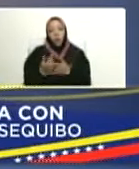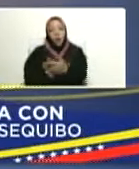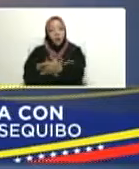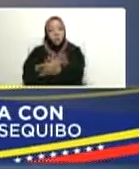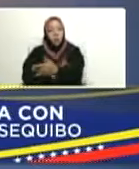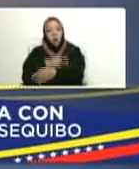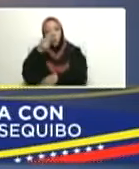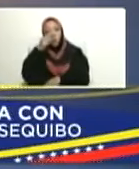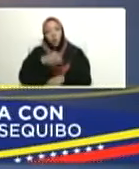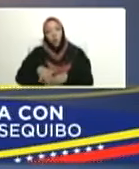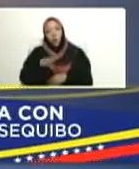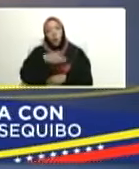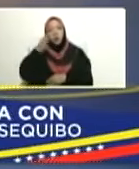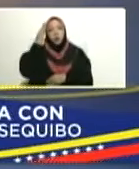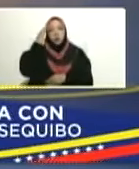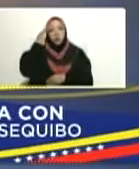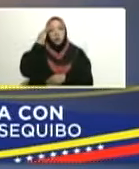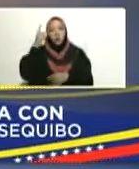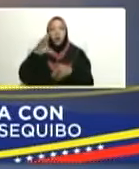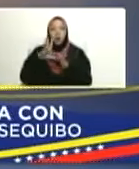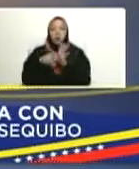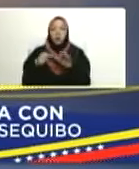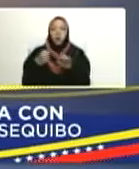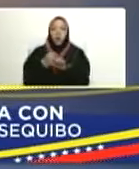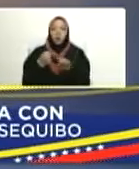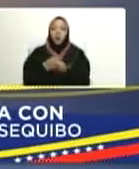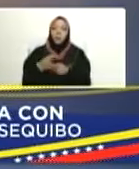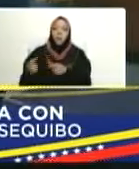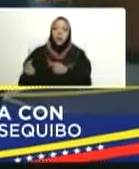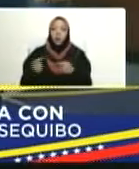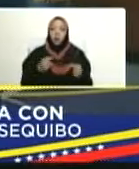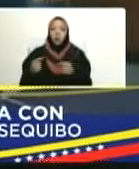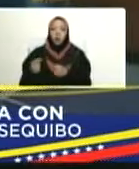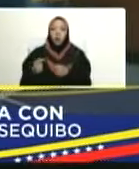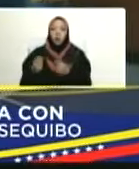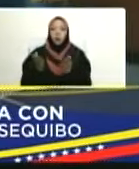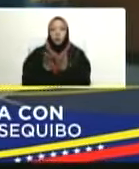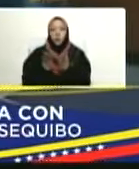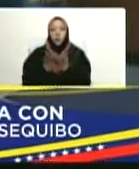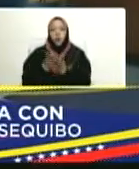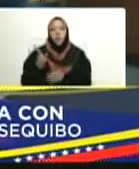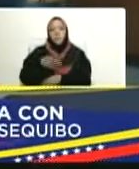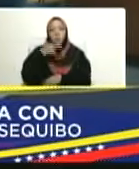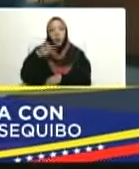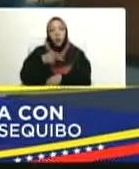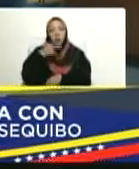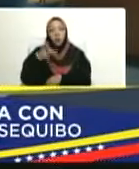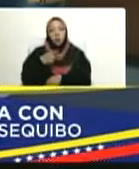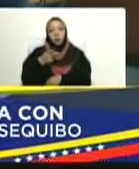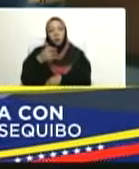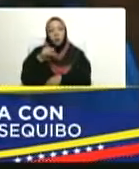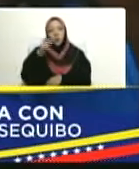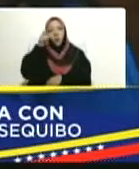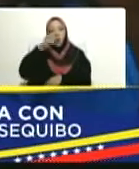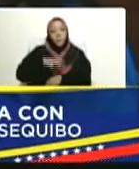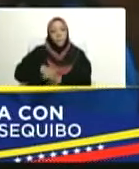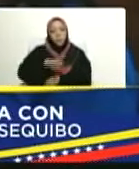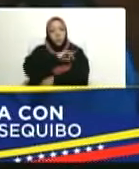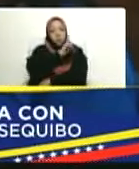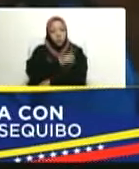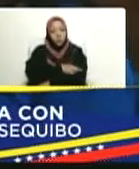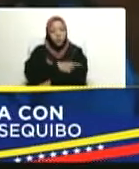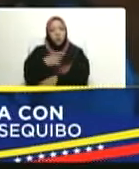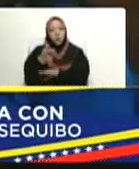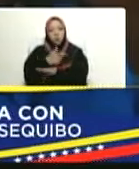de Guyana lo sabe. La corruptela de toda la clase política que tiene el poder en